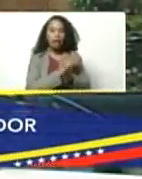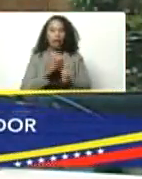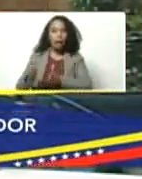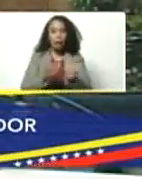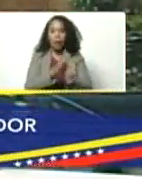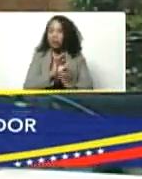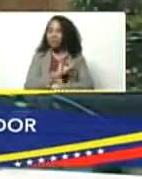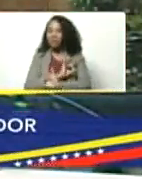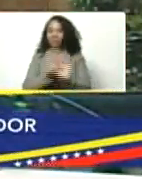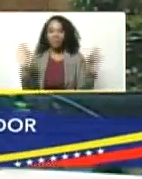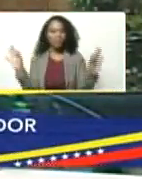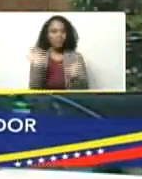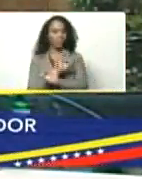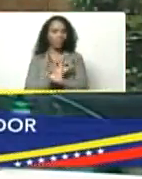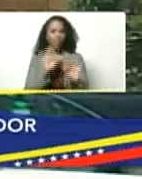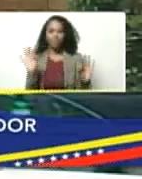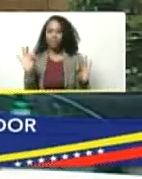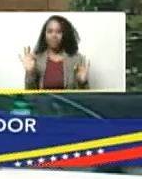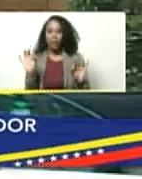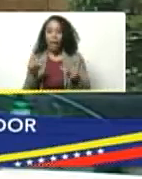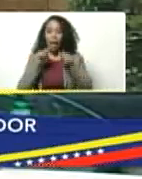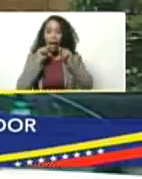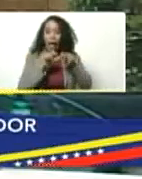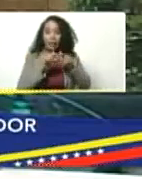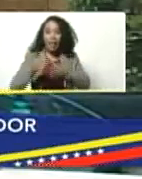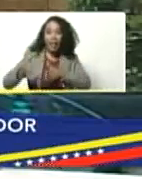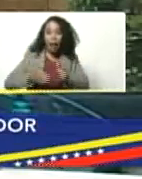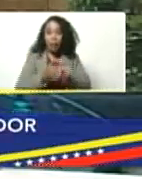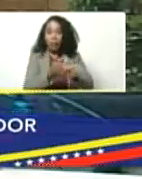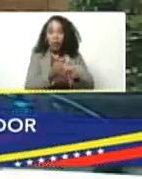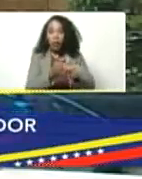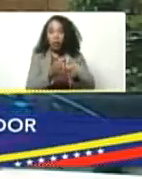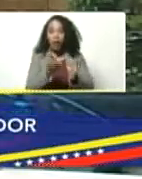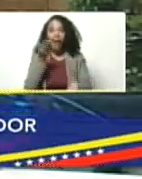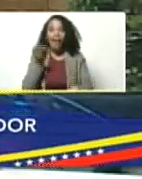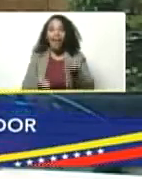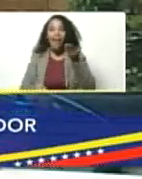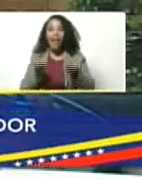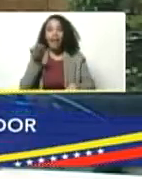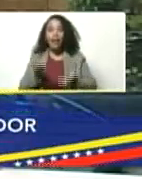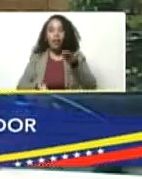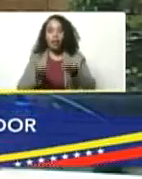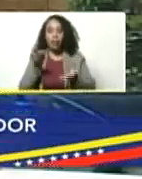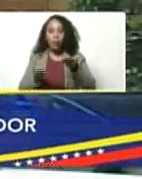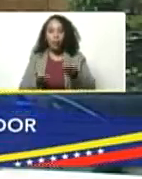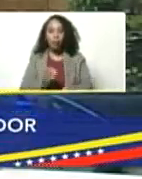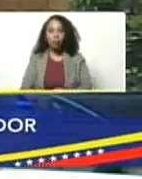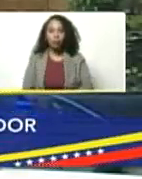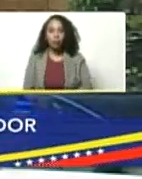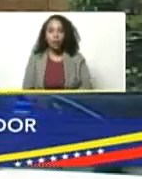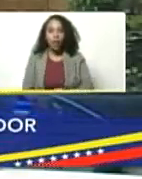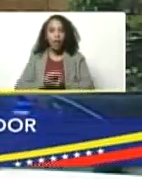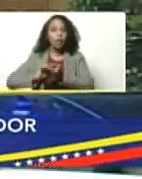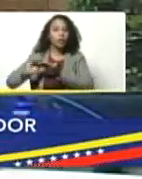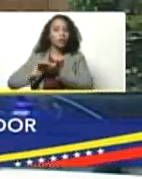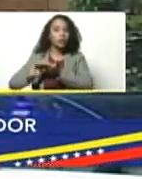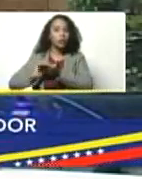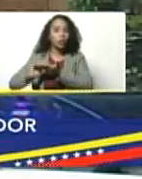nadie. Es el camino de la estabilidad, de la